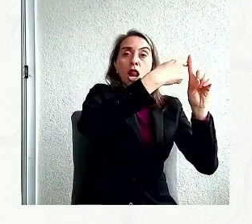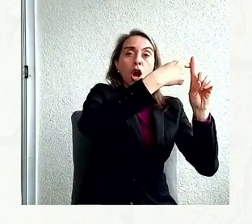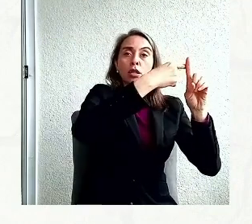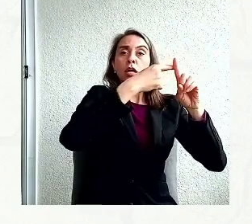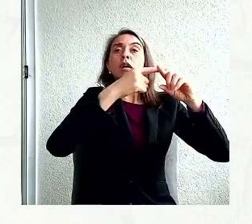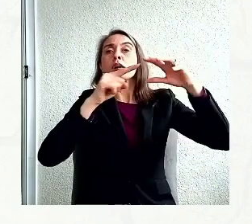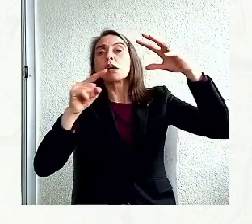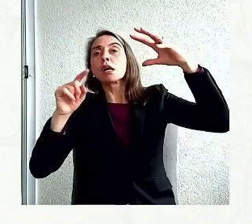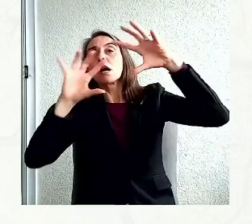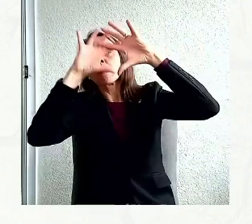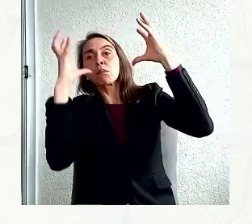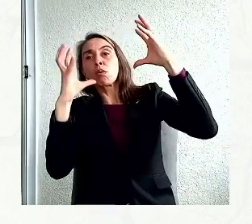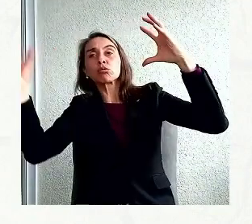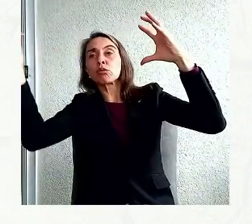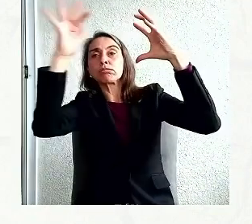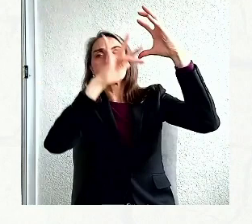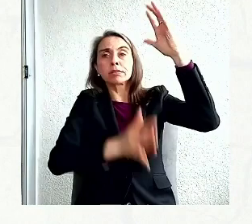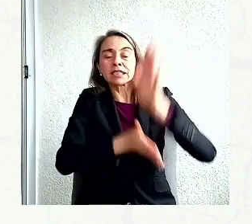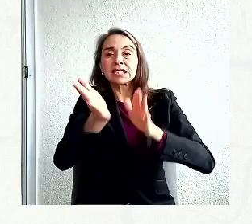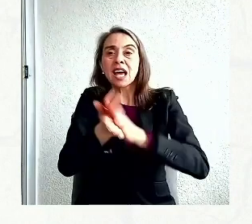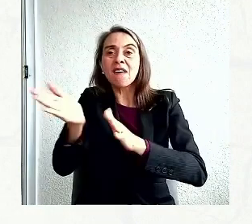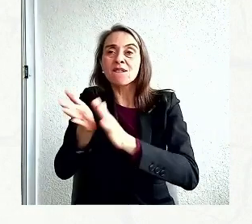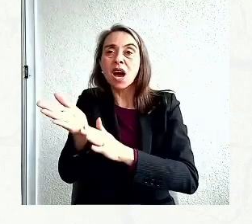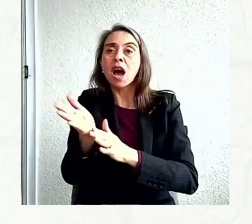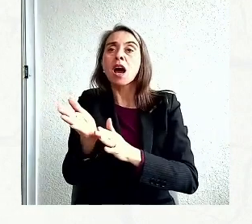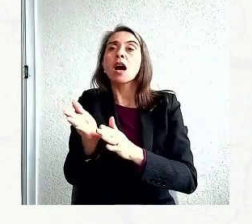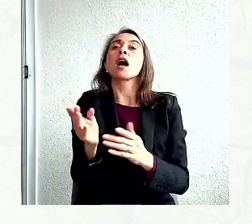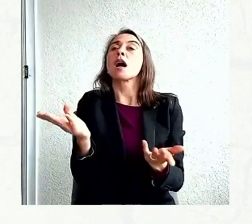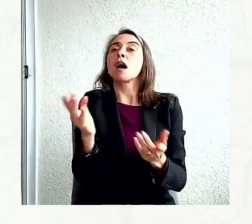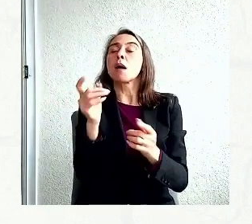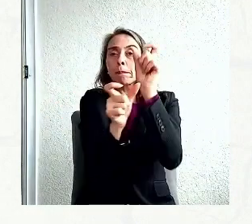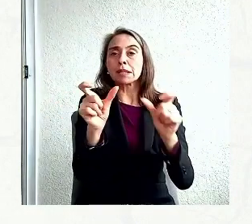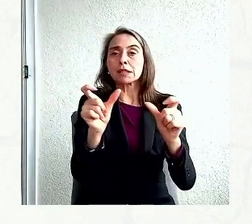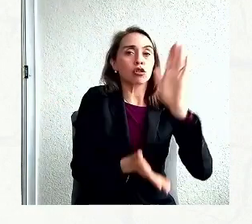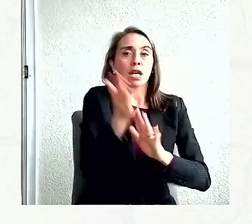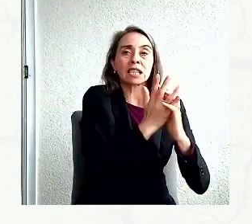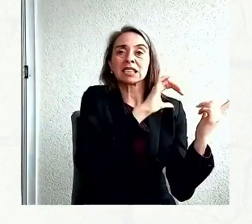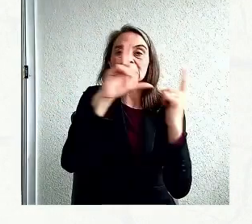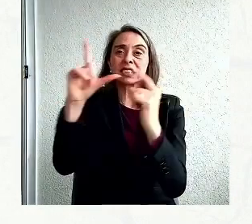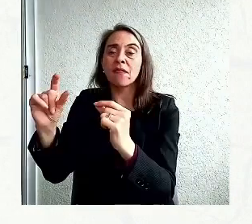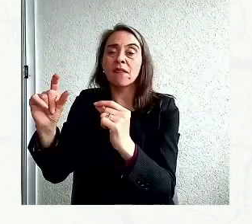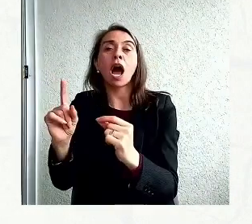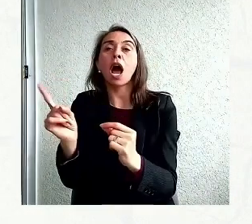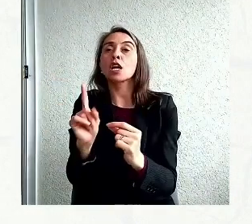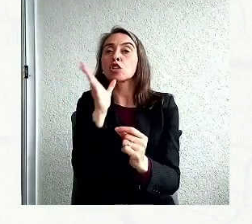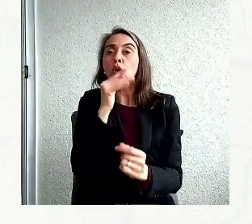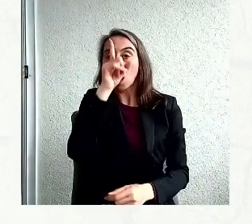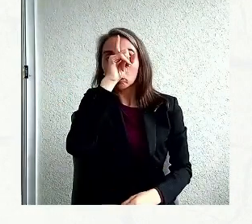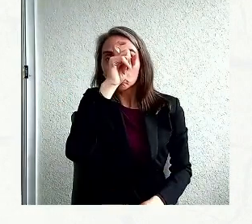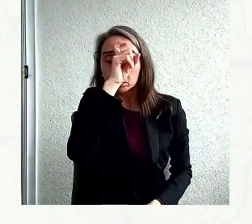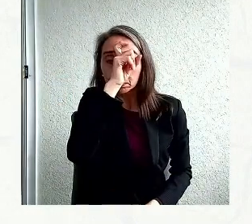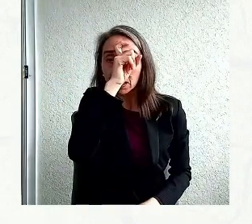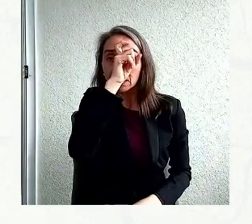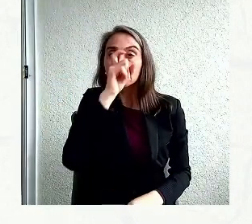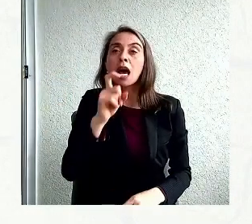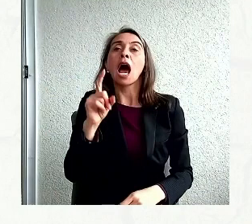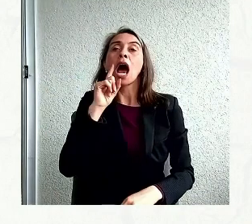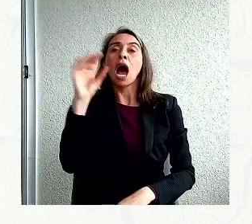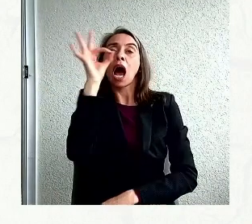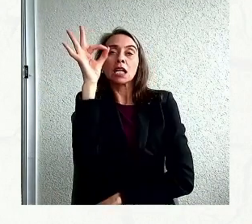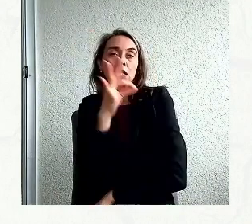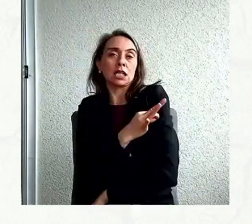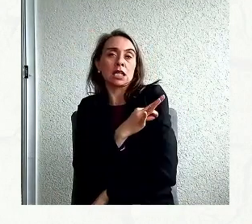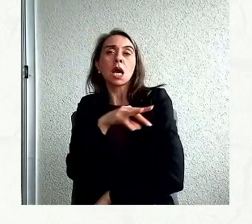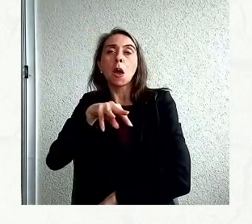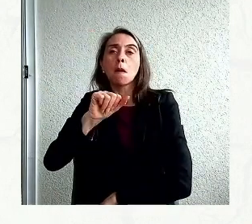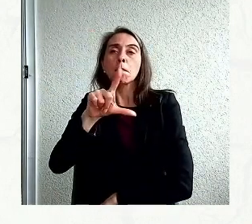sistemas de contención, donde los sistemas de salud no están disponibles, no hay contención, malaria tropical y otras enfermedades de